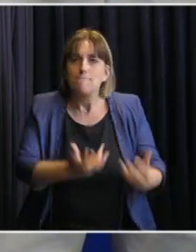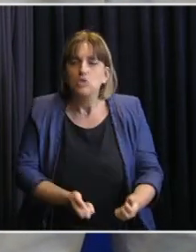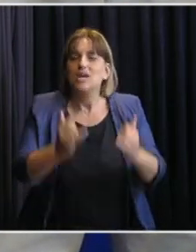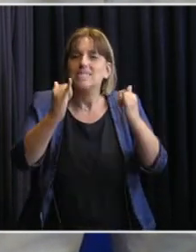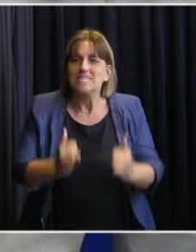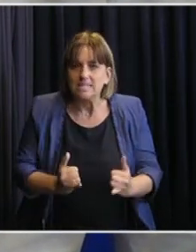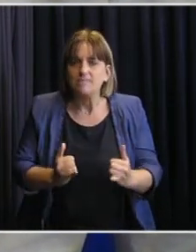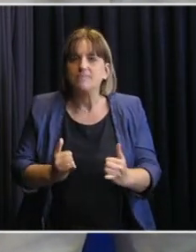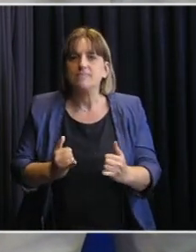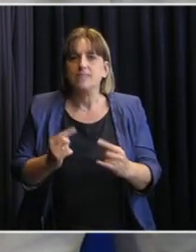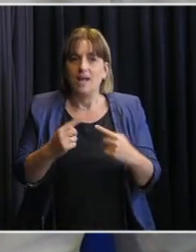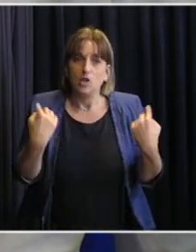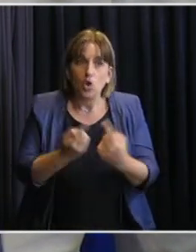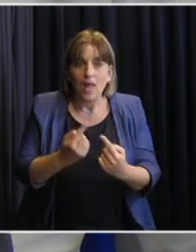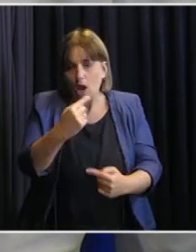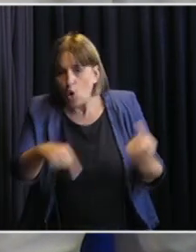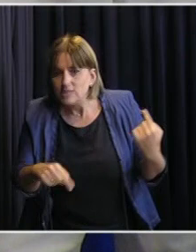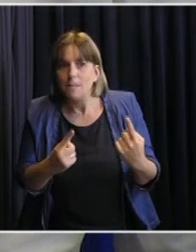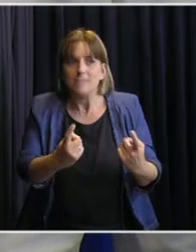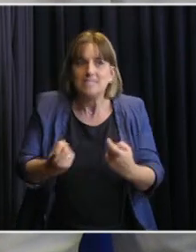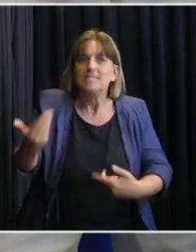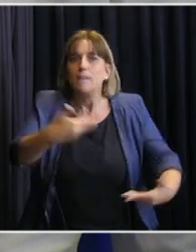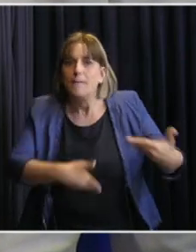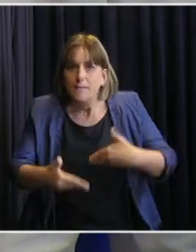todo lo que hace a los voluntarios y estudiantes.